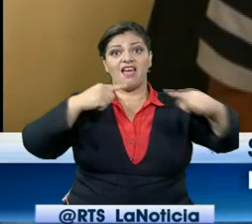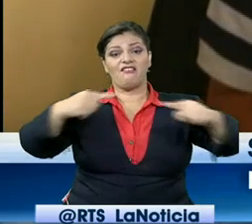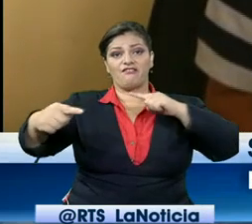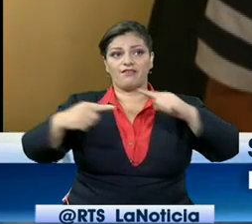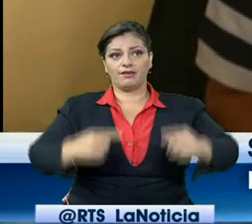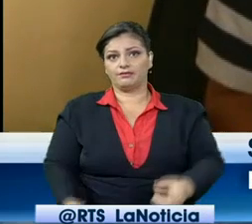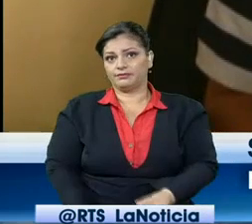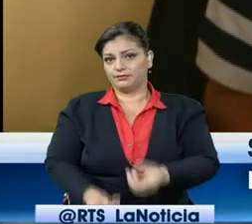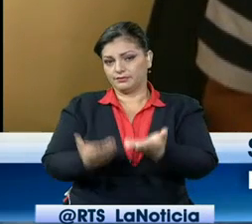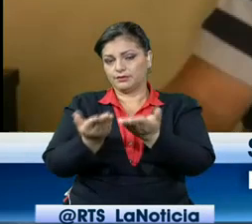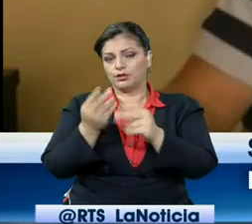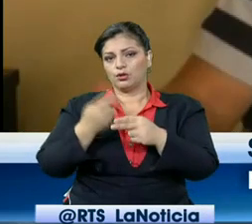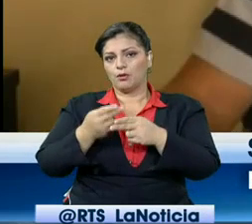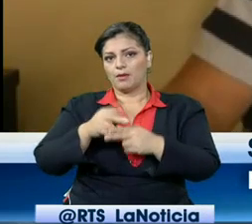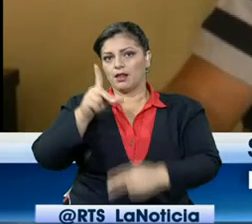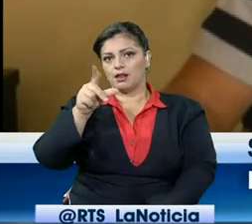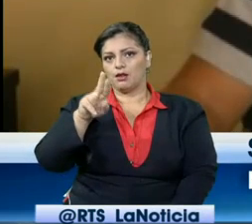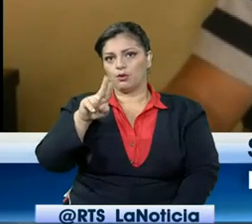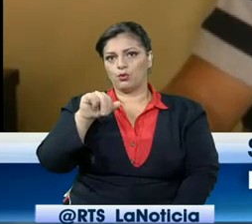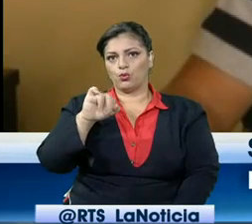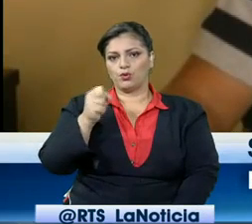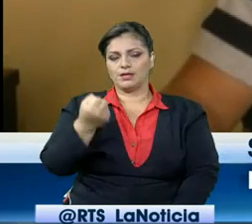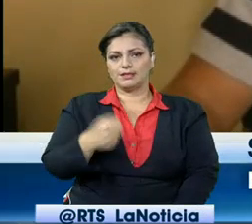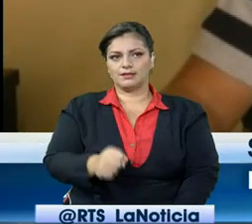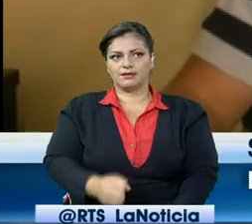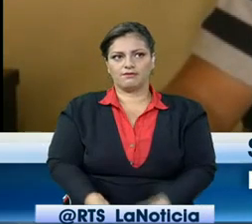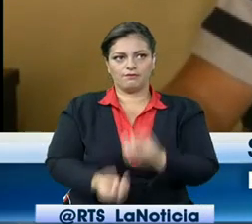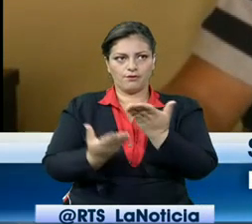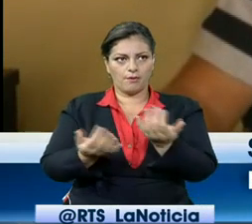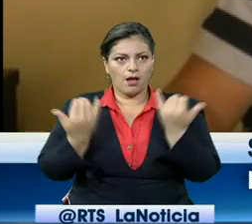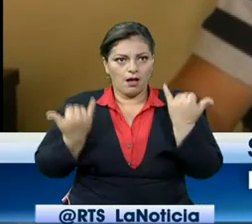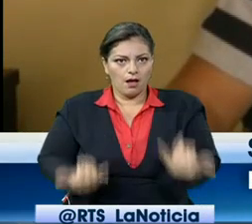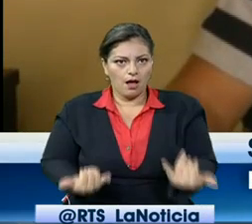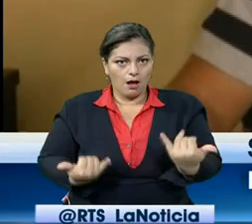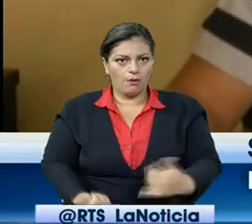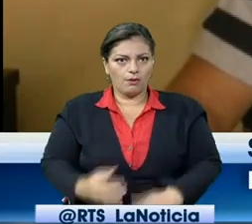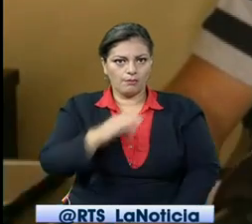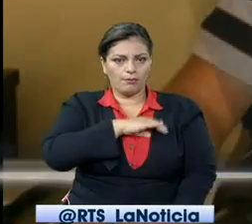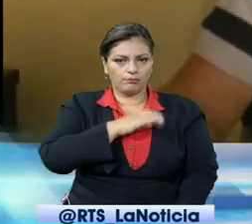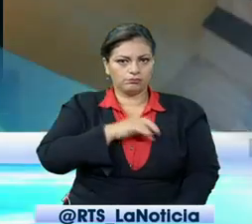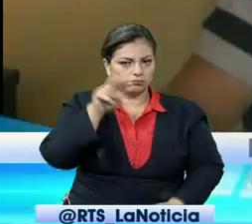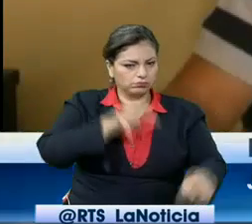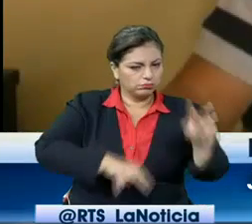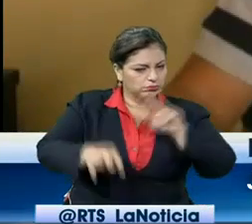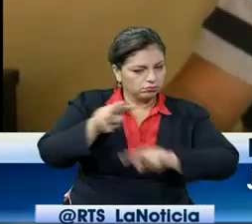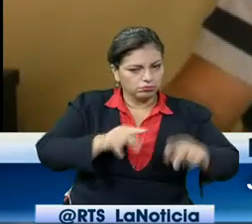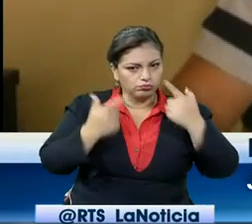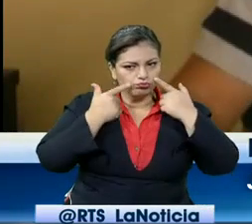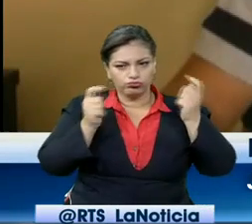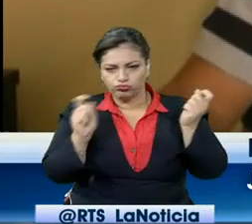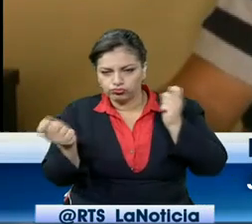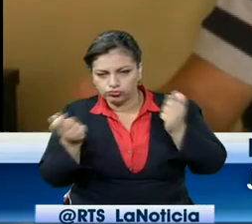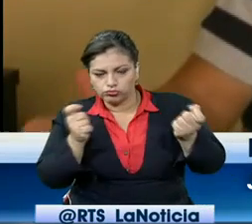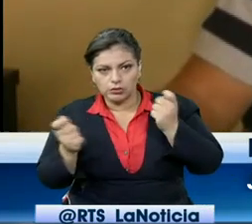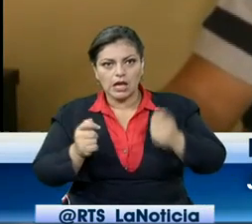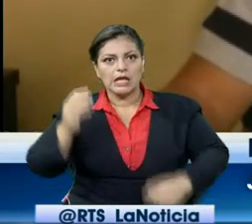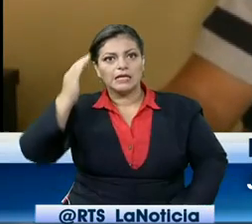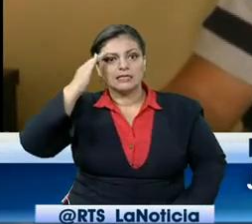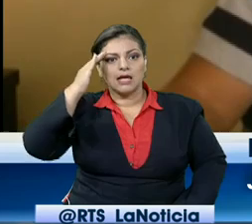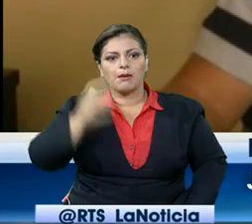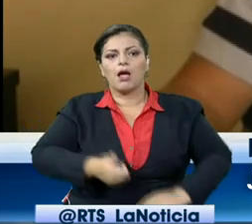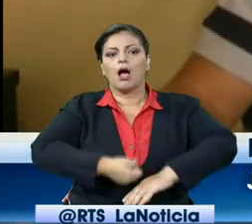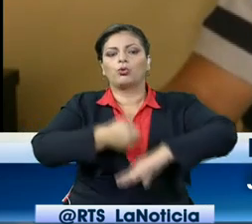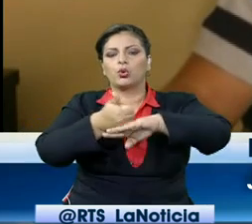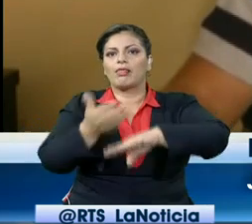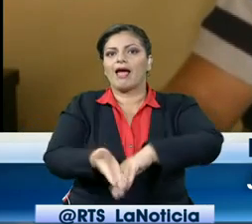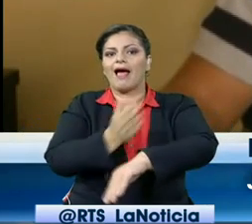Baños, Luis Dueñas. La Policía Nacional realizará los controles correspondientes a fin de que se cumpla la suspensión y